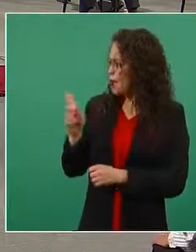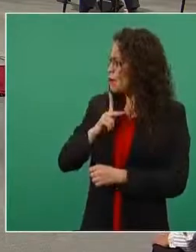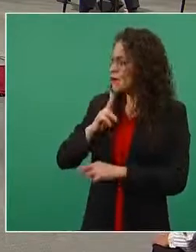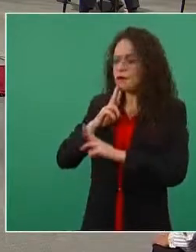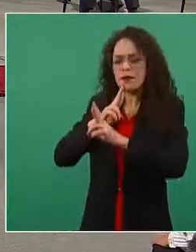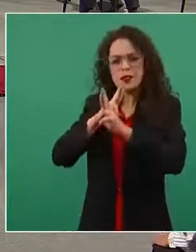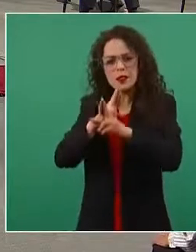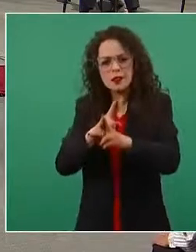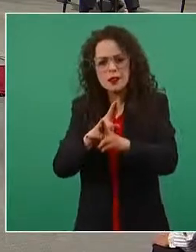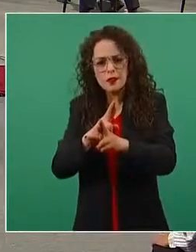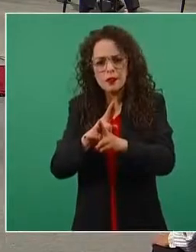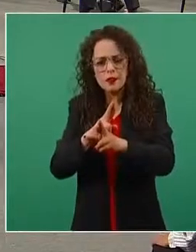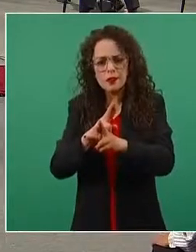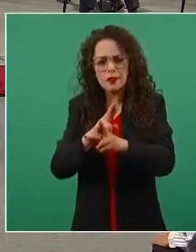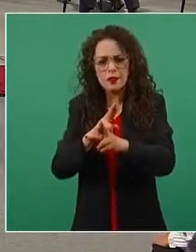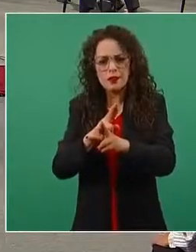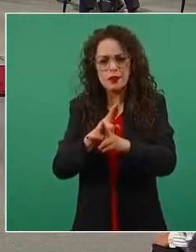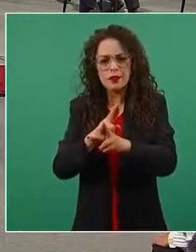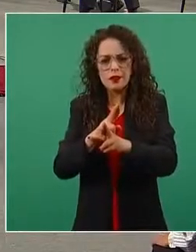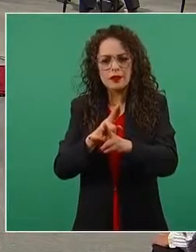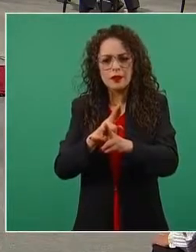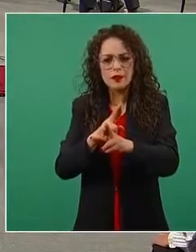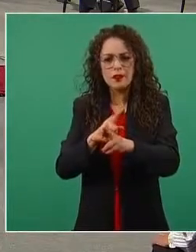Es en el 2012.